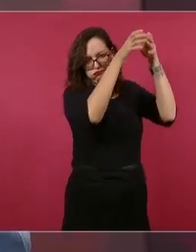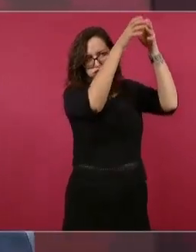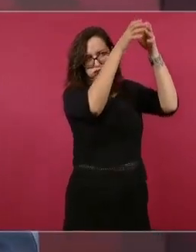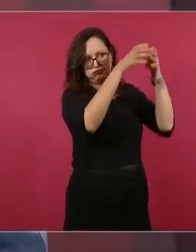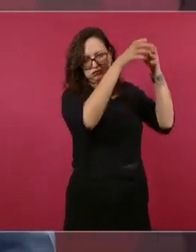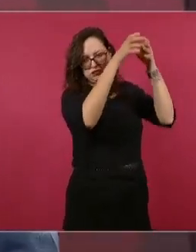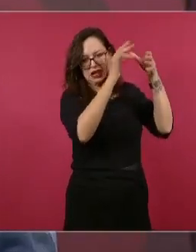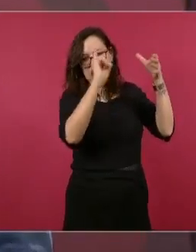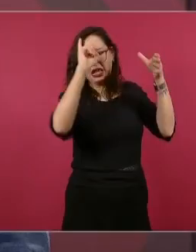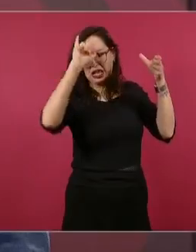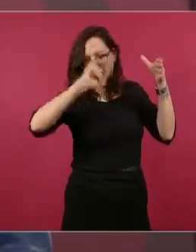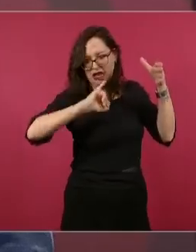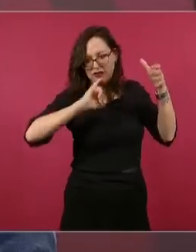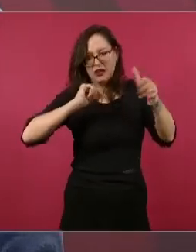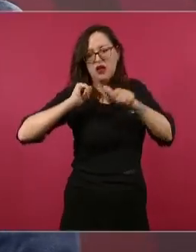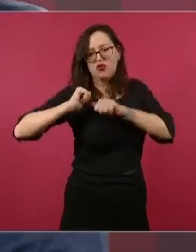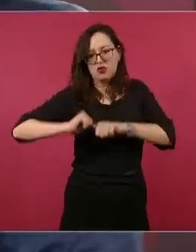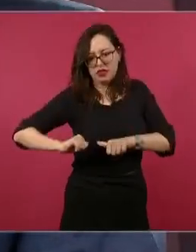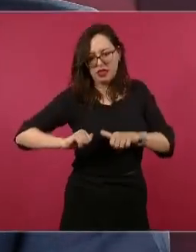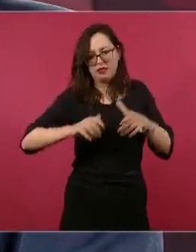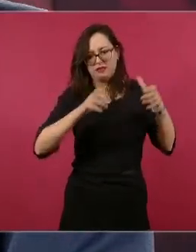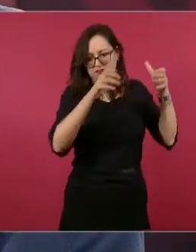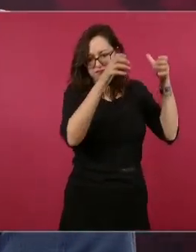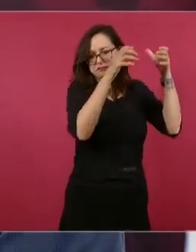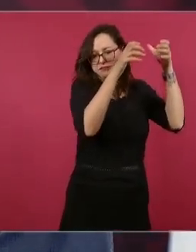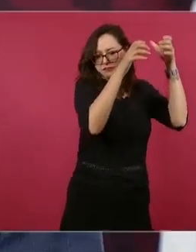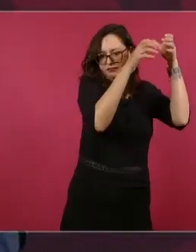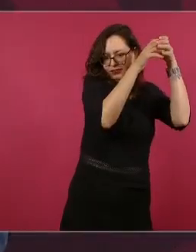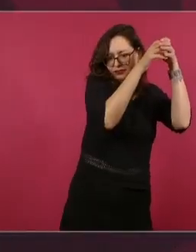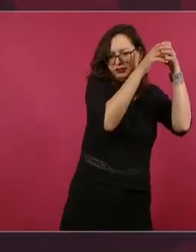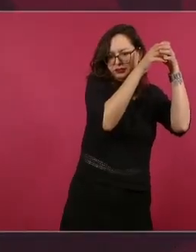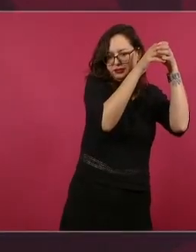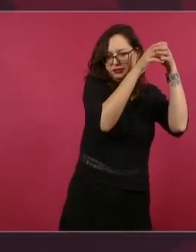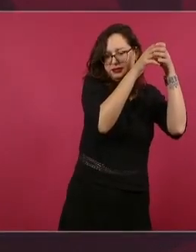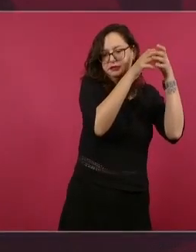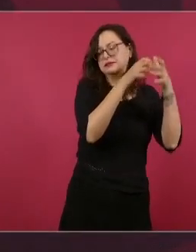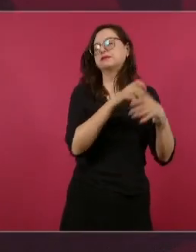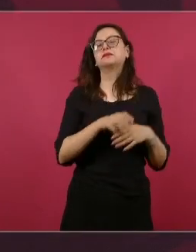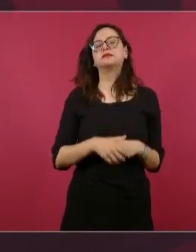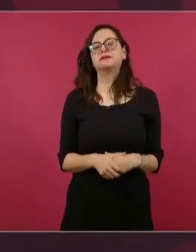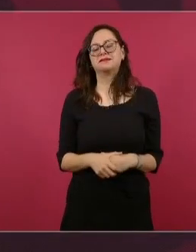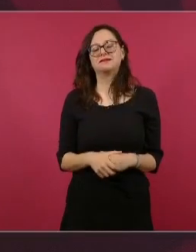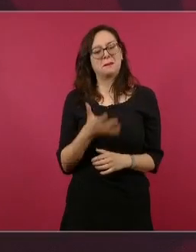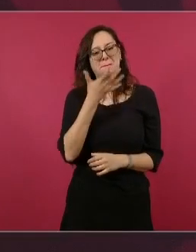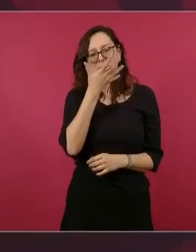jefes los conservadores son muy hipócritas